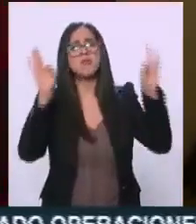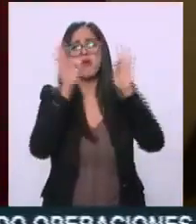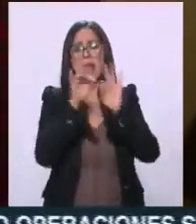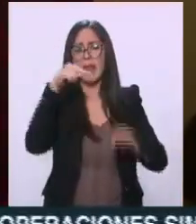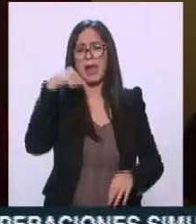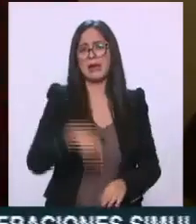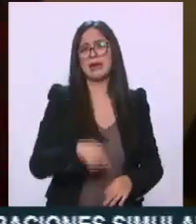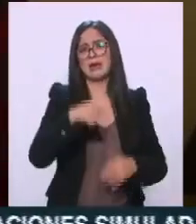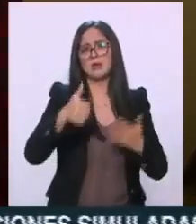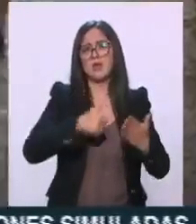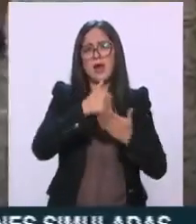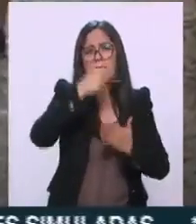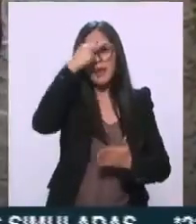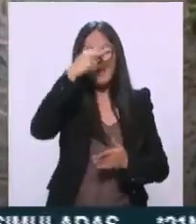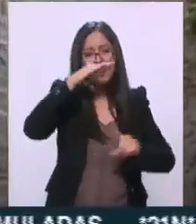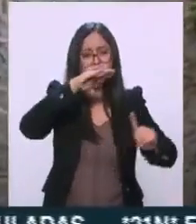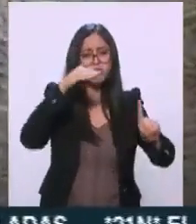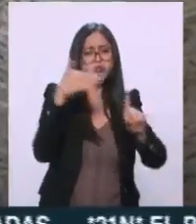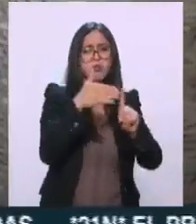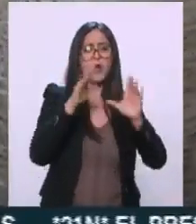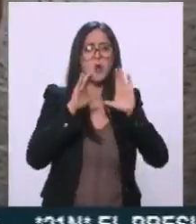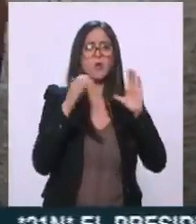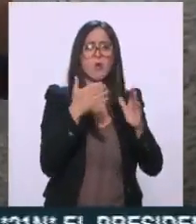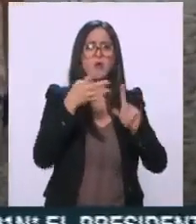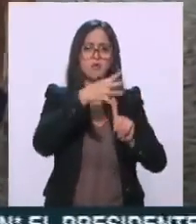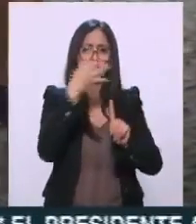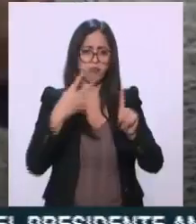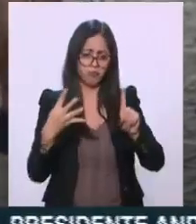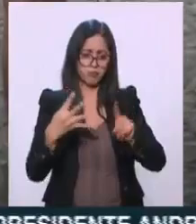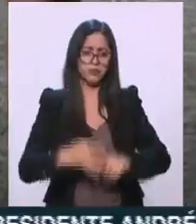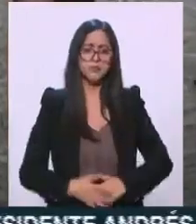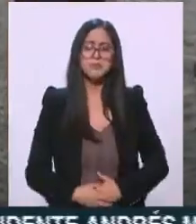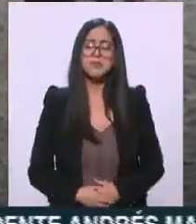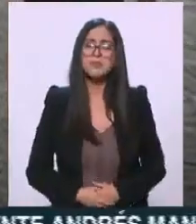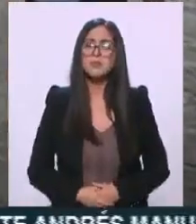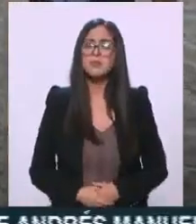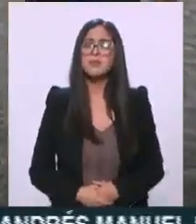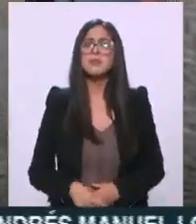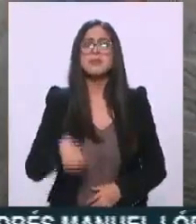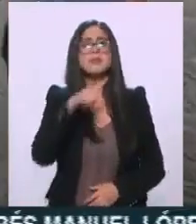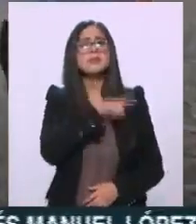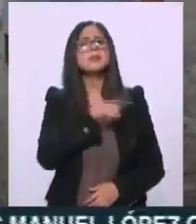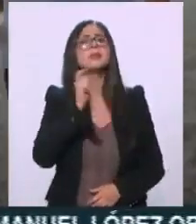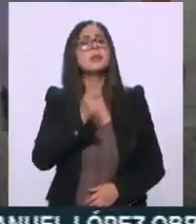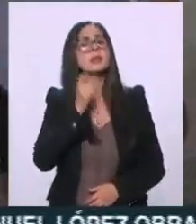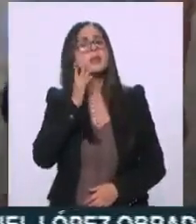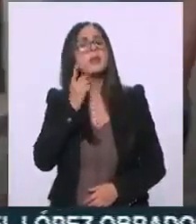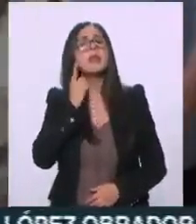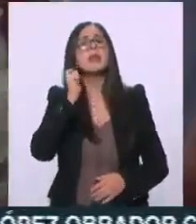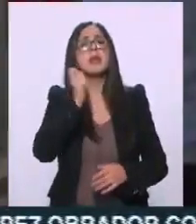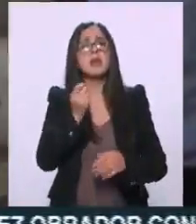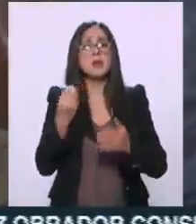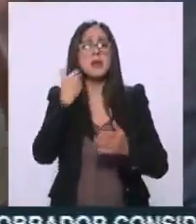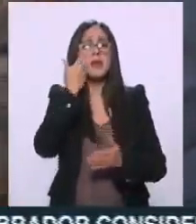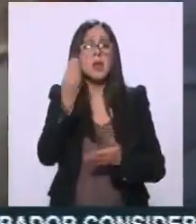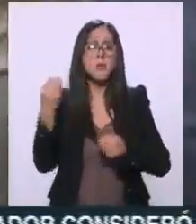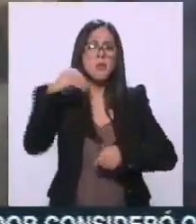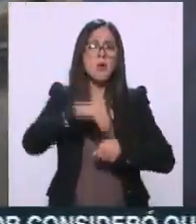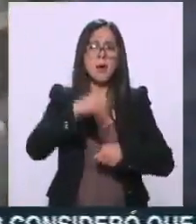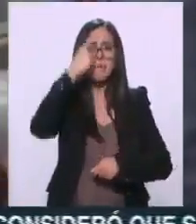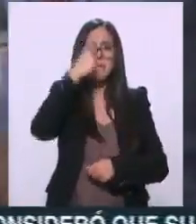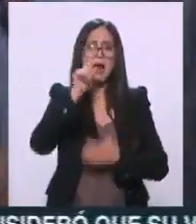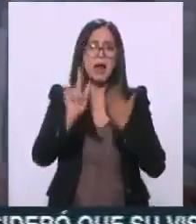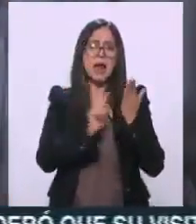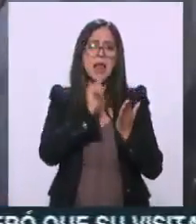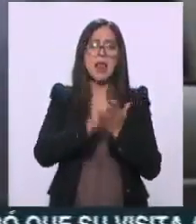país en esta materia. El Congreso de la Unión trae esta misma discusión para poderlo sancionar en la Ley General de Salud.